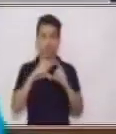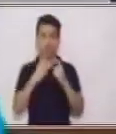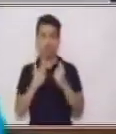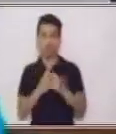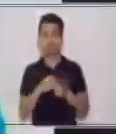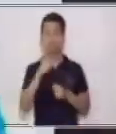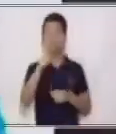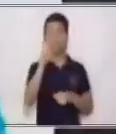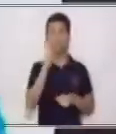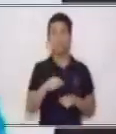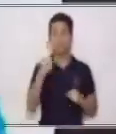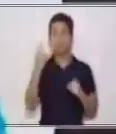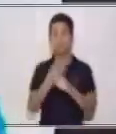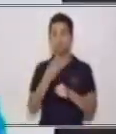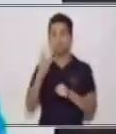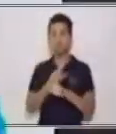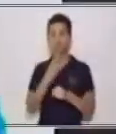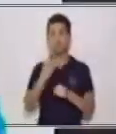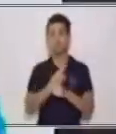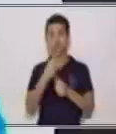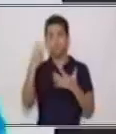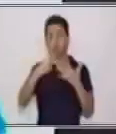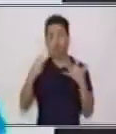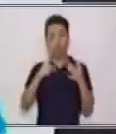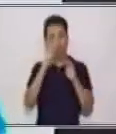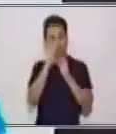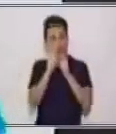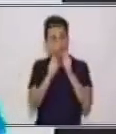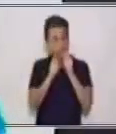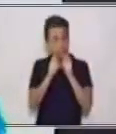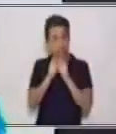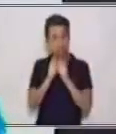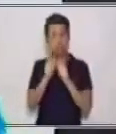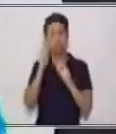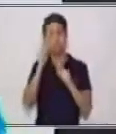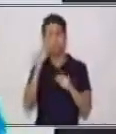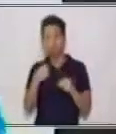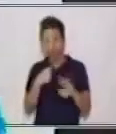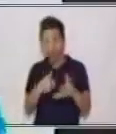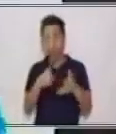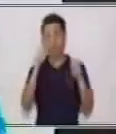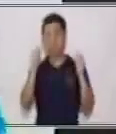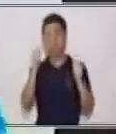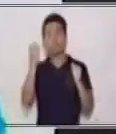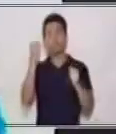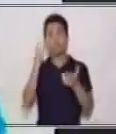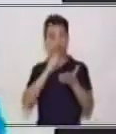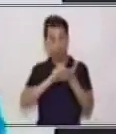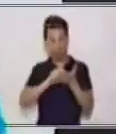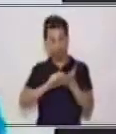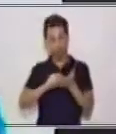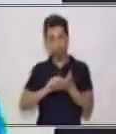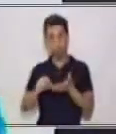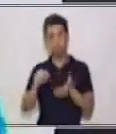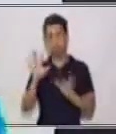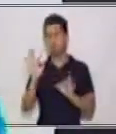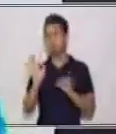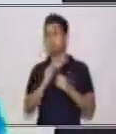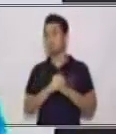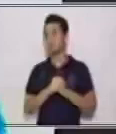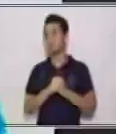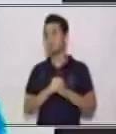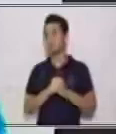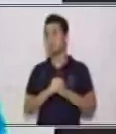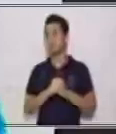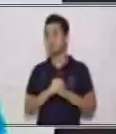vocabulario exacto y preciso para que te ayude y te dé esa pauta para poder dar más. Y dentro